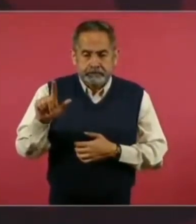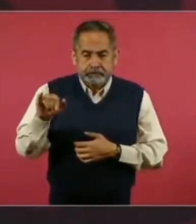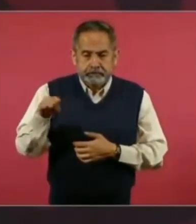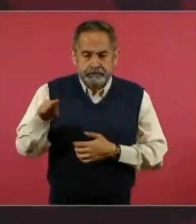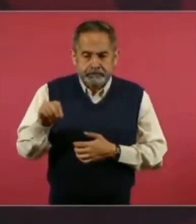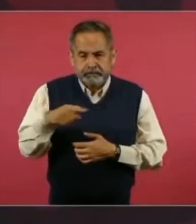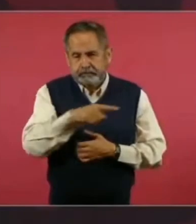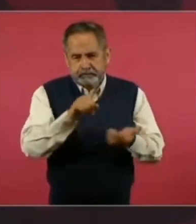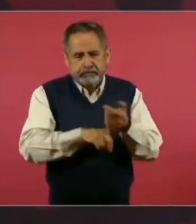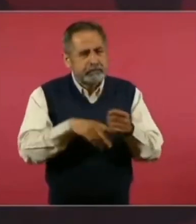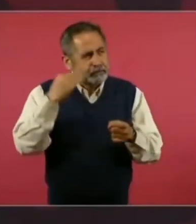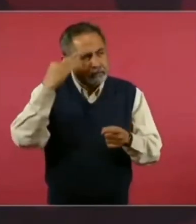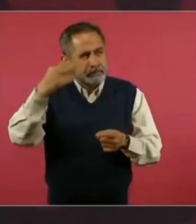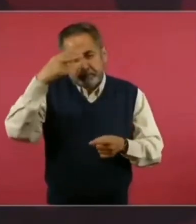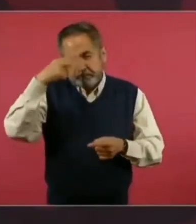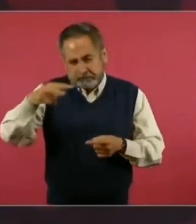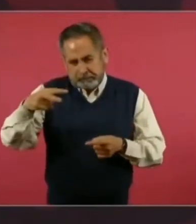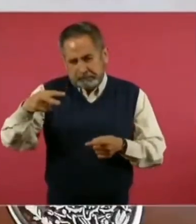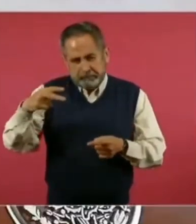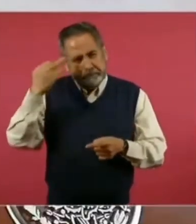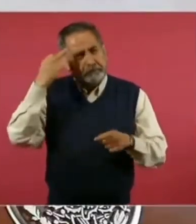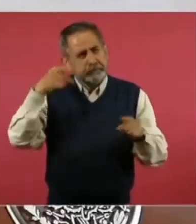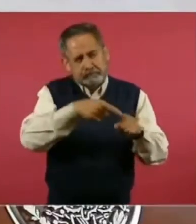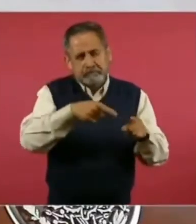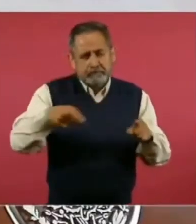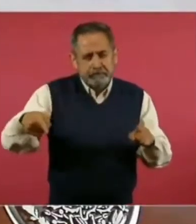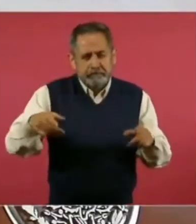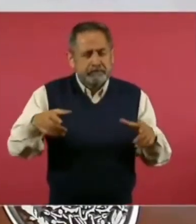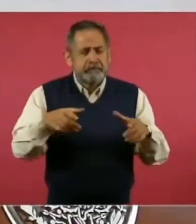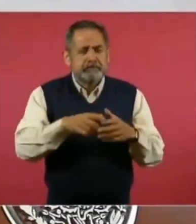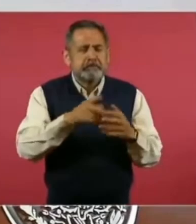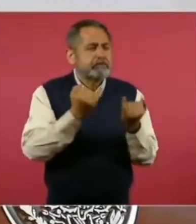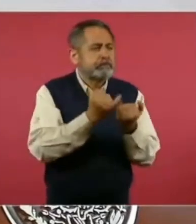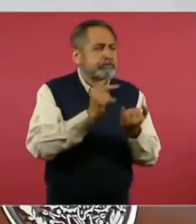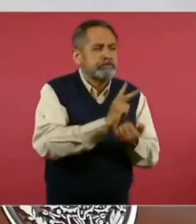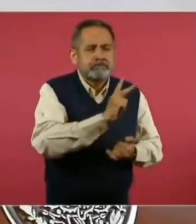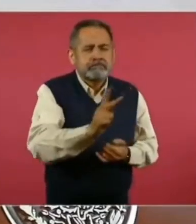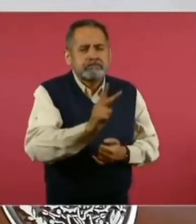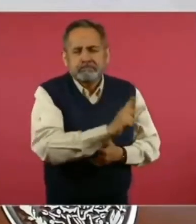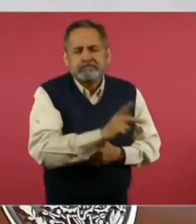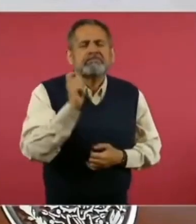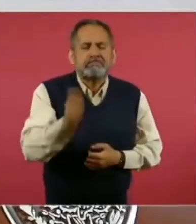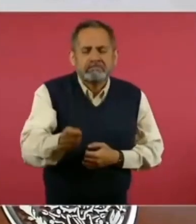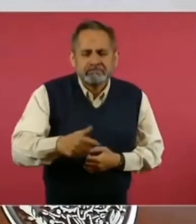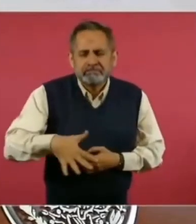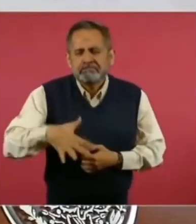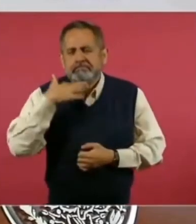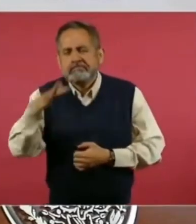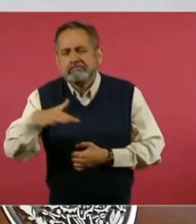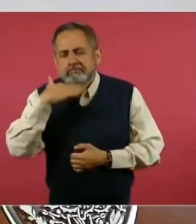cuando menos en México, sin duda, es sinónimo de corrupción,